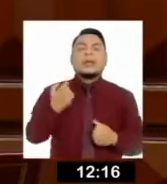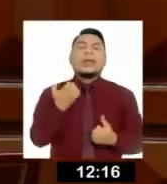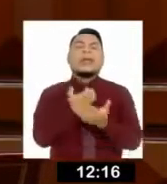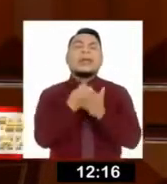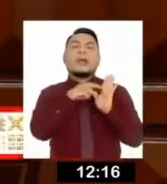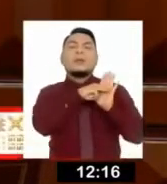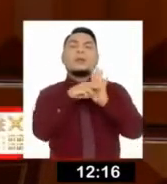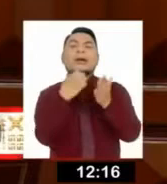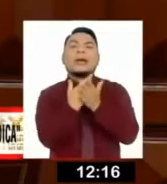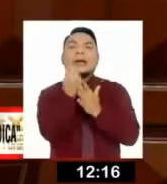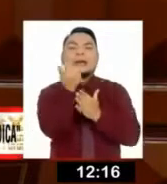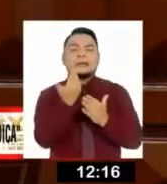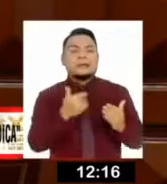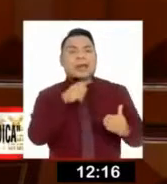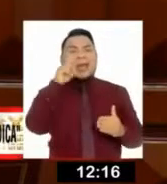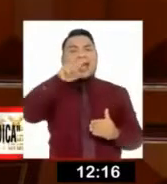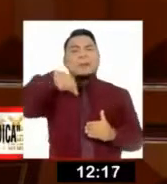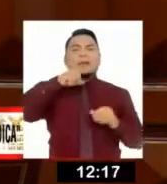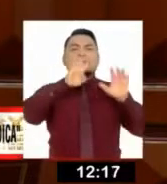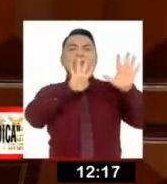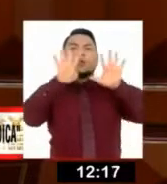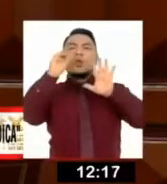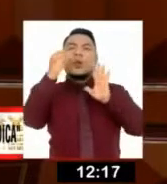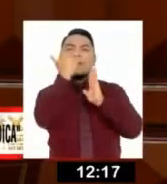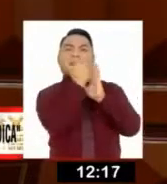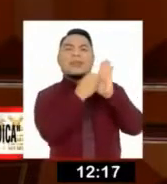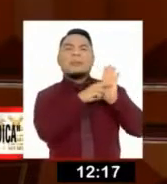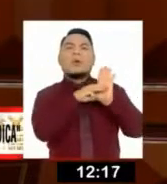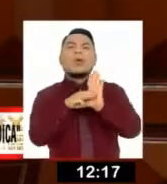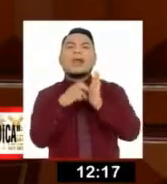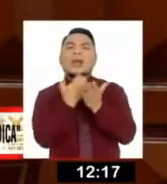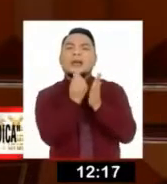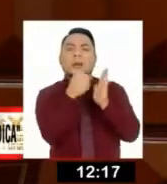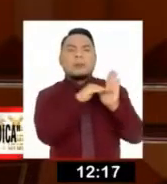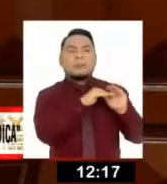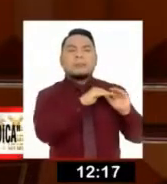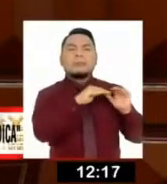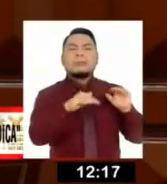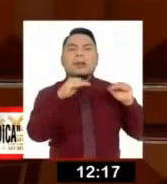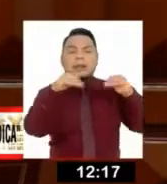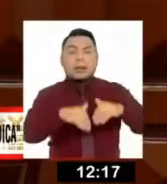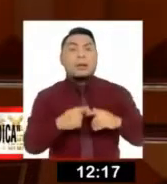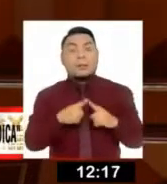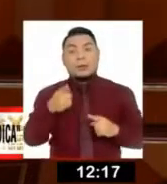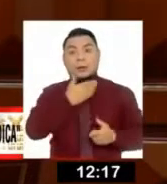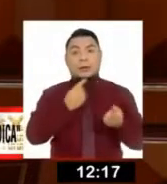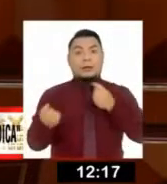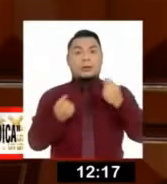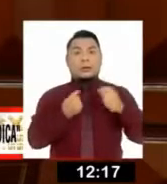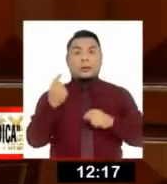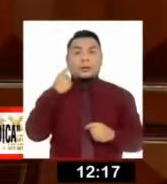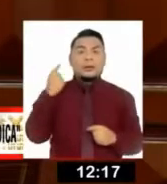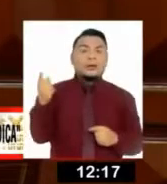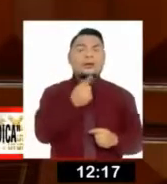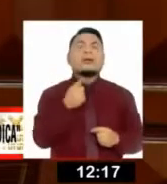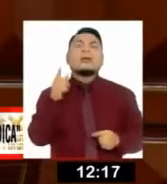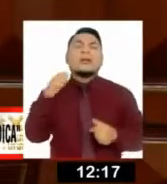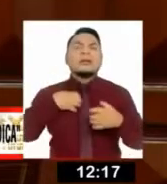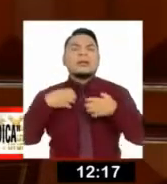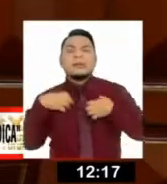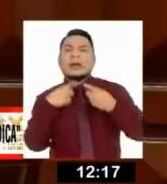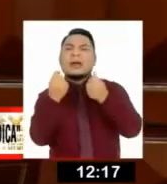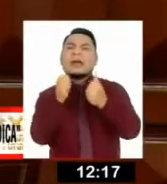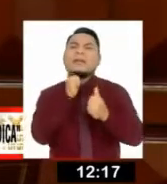económico implementado en los 90. A pesar de ello, ningún gobierno escuchó el malestar de las mayorías